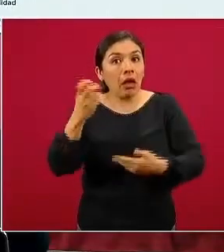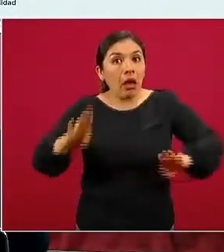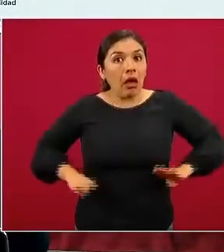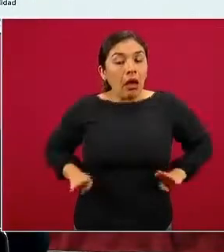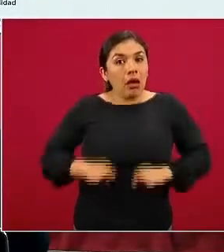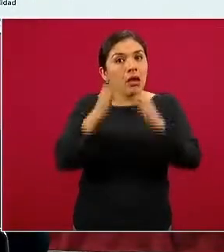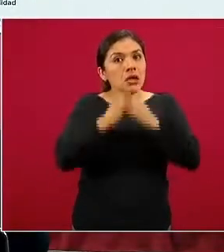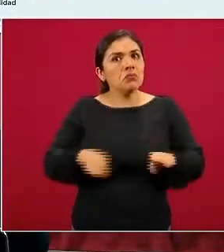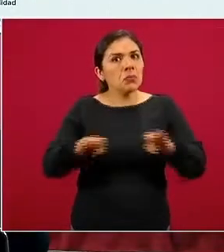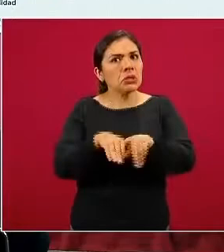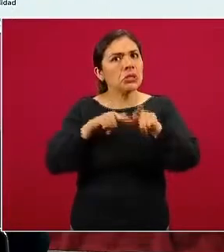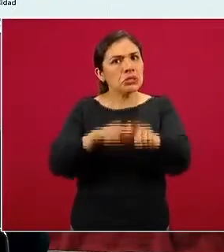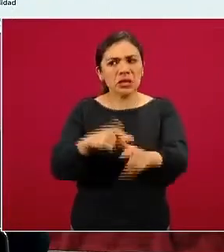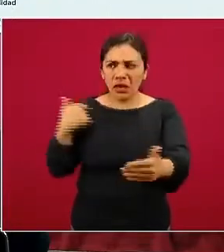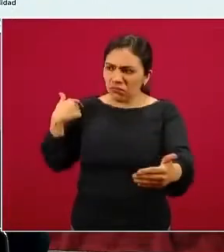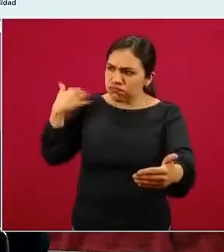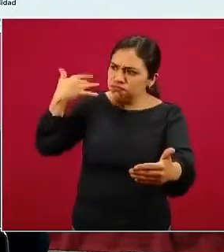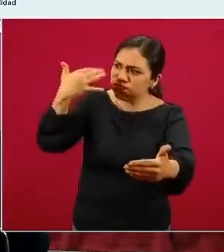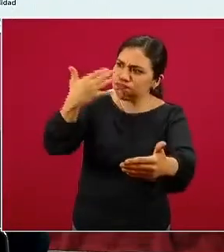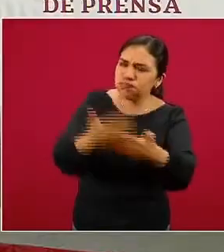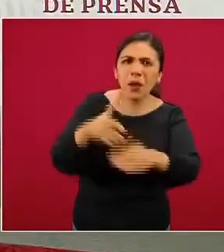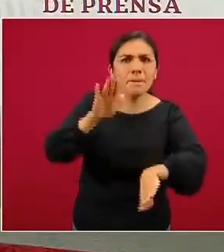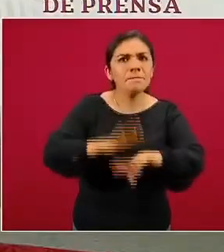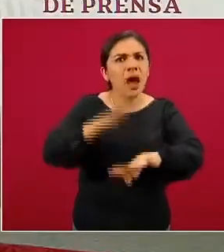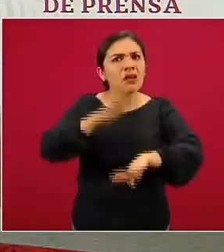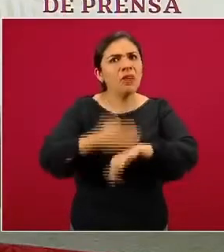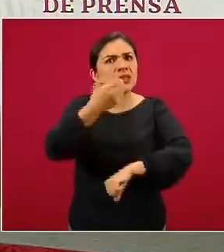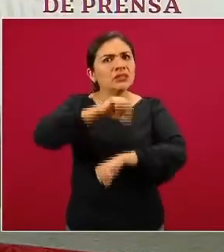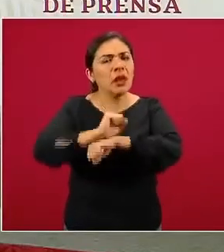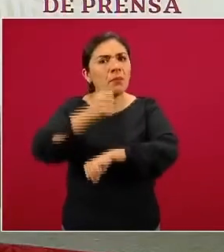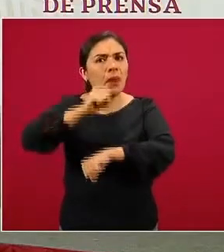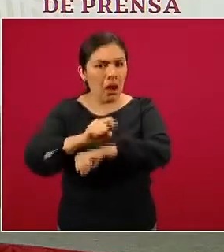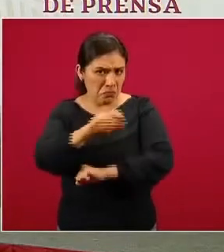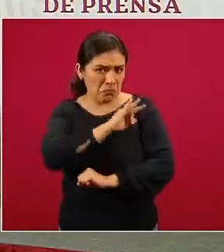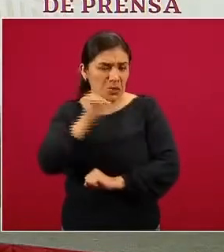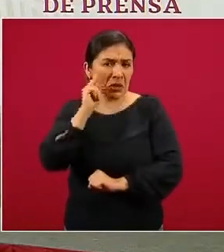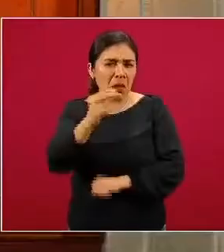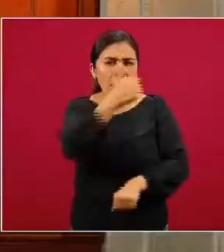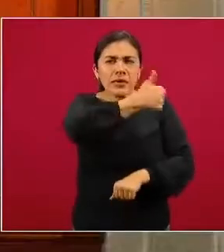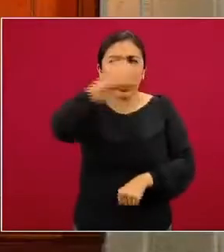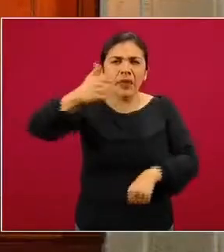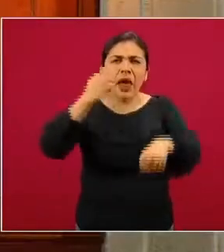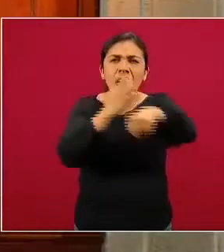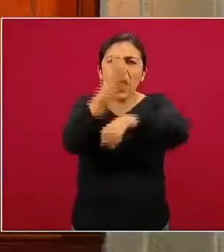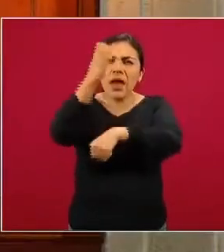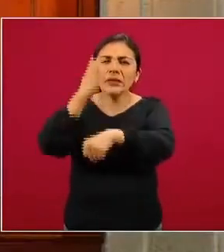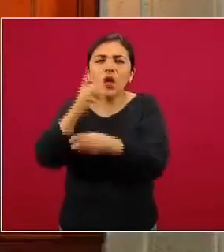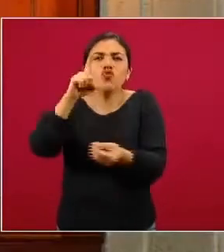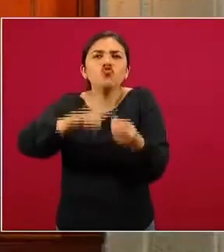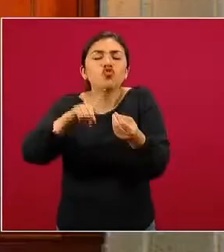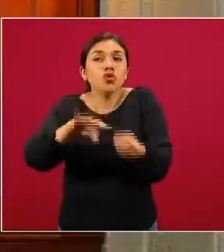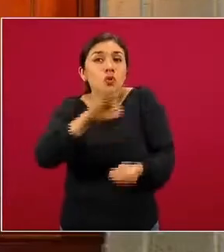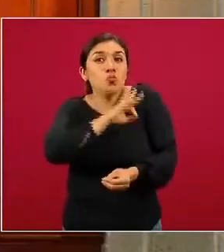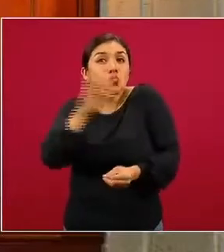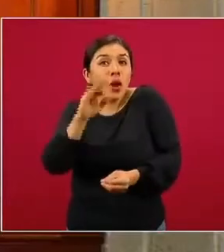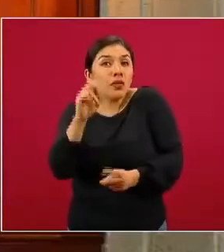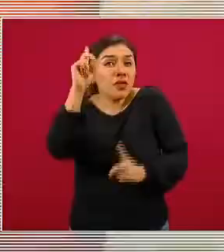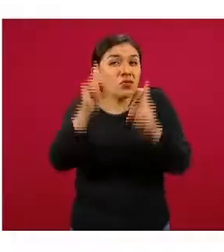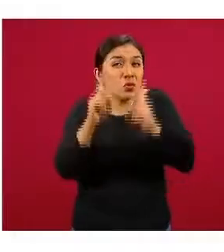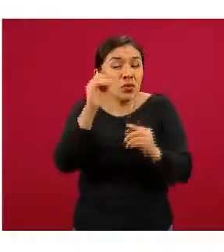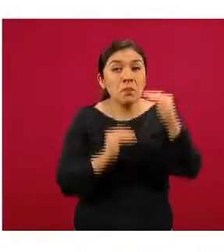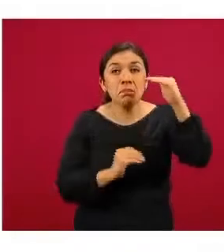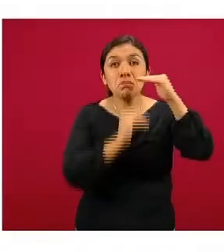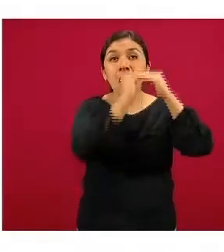se ha mantenido estable en las últimas semanas, pues podemos ver por entidad federativa donde pudiera haber un incremento